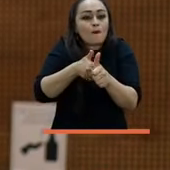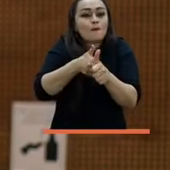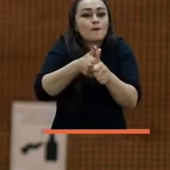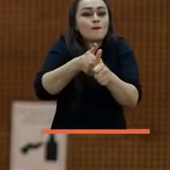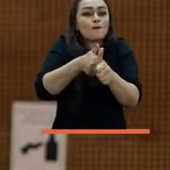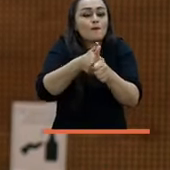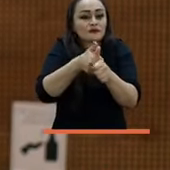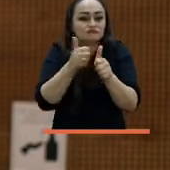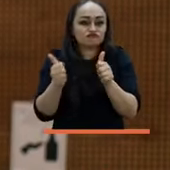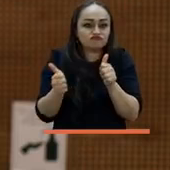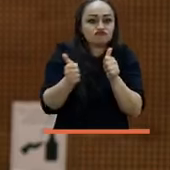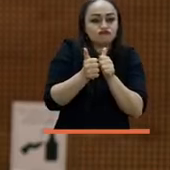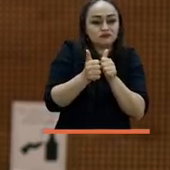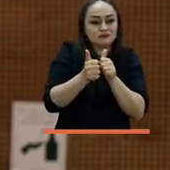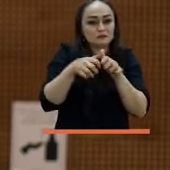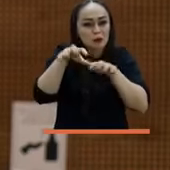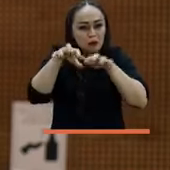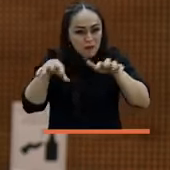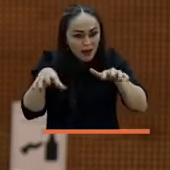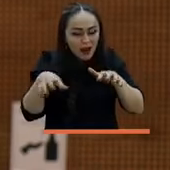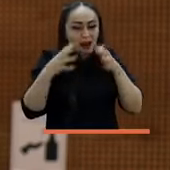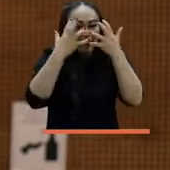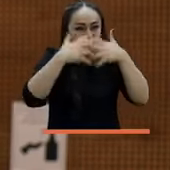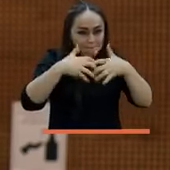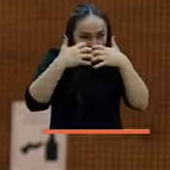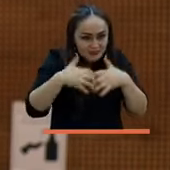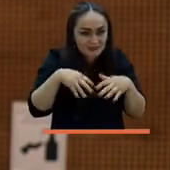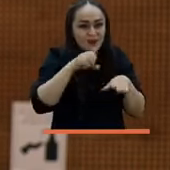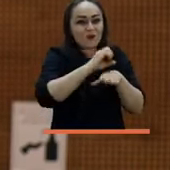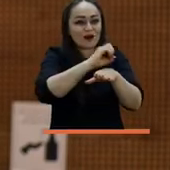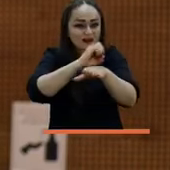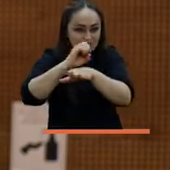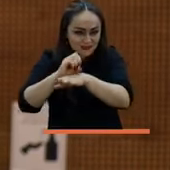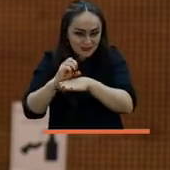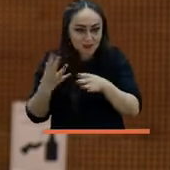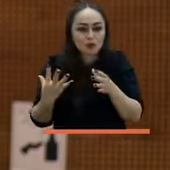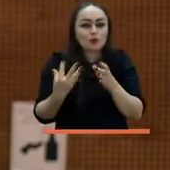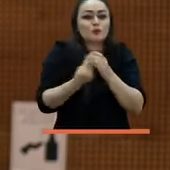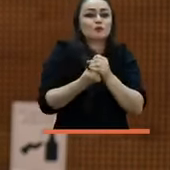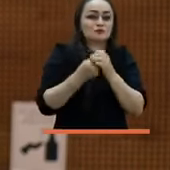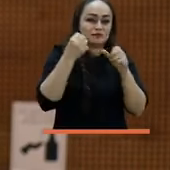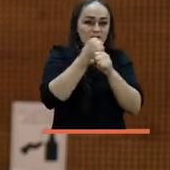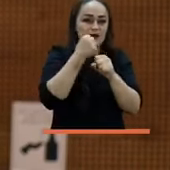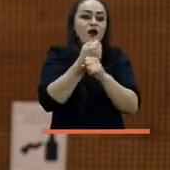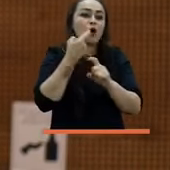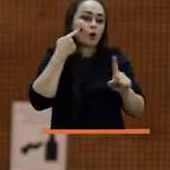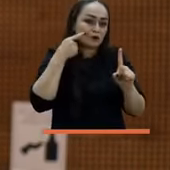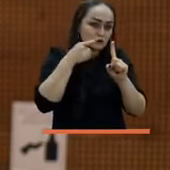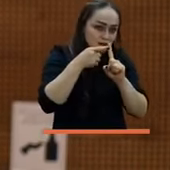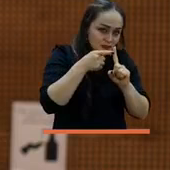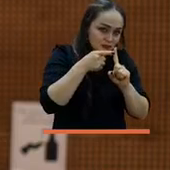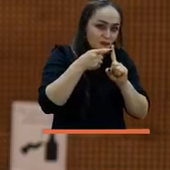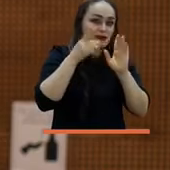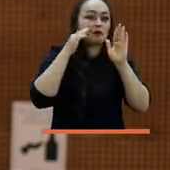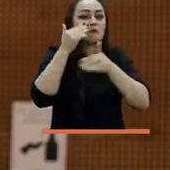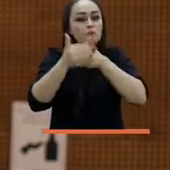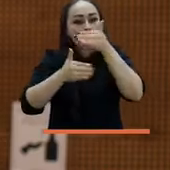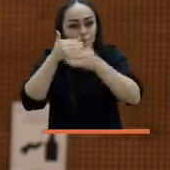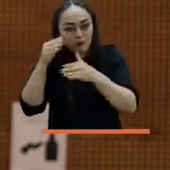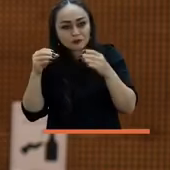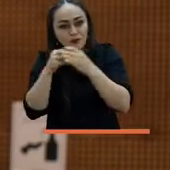empresas y organizaciones para que realicen la inclusión laboral y desde el marco educativo hablamos de ajustes razonables